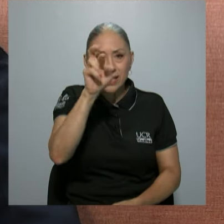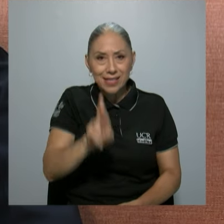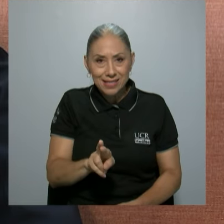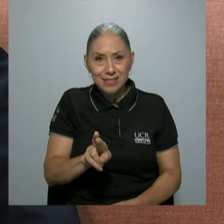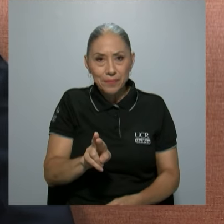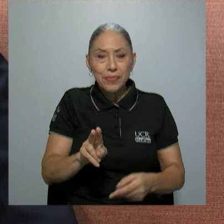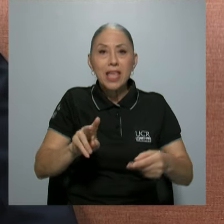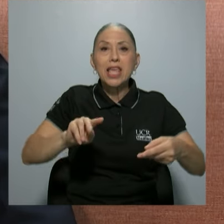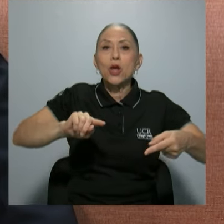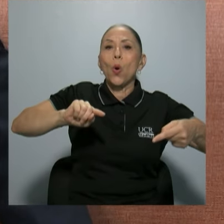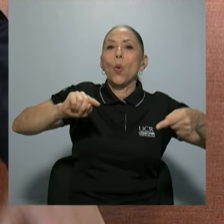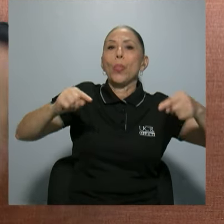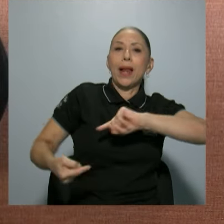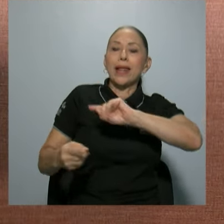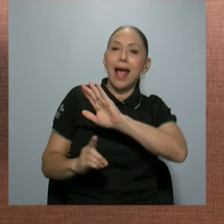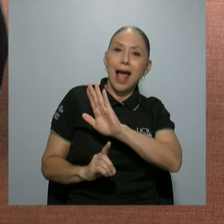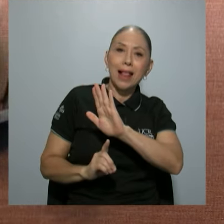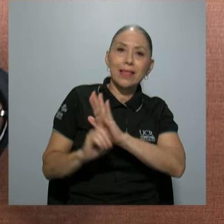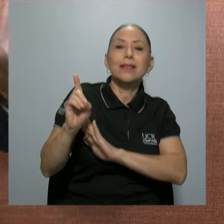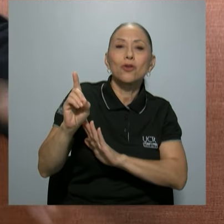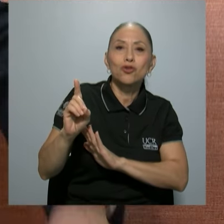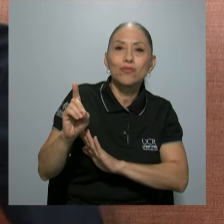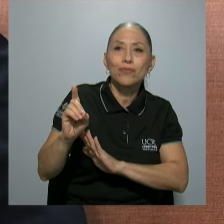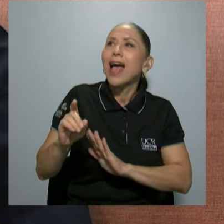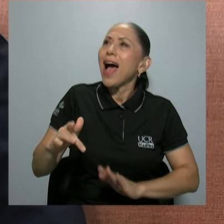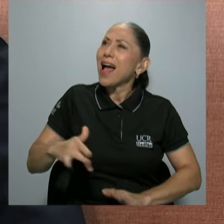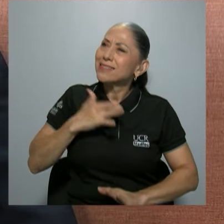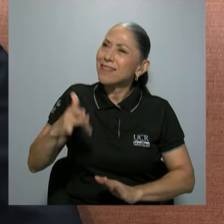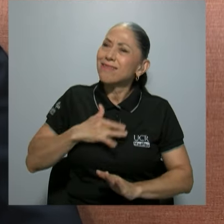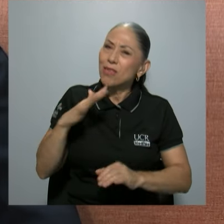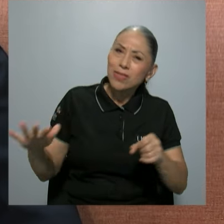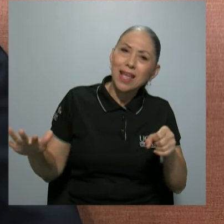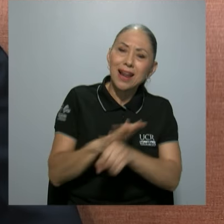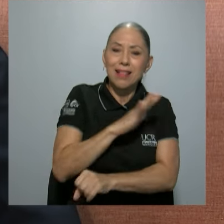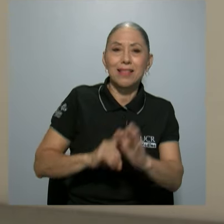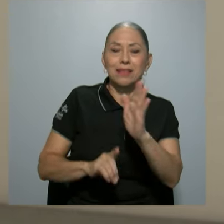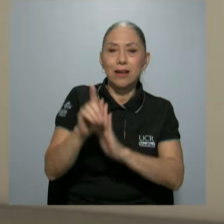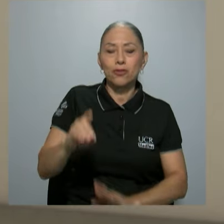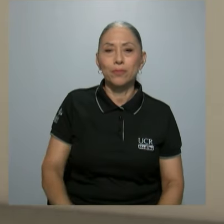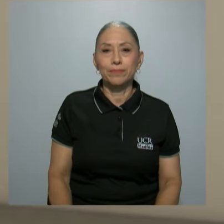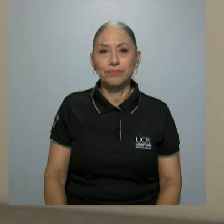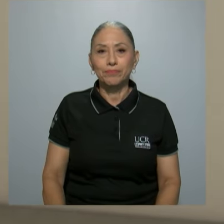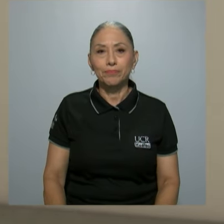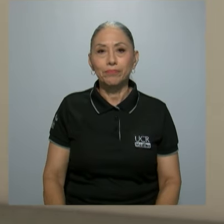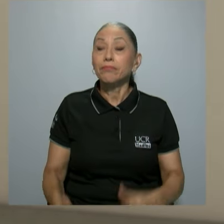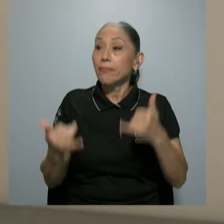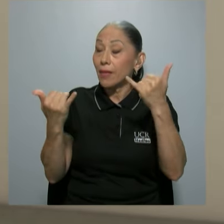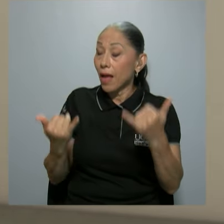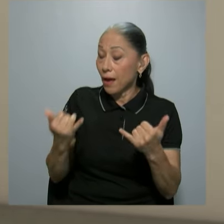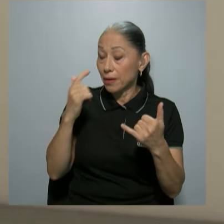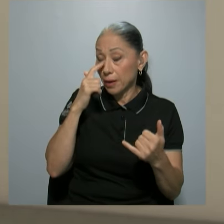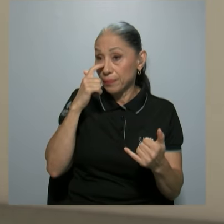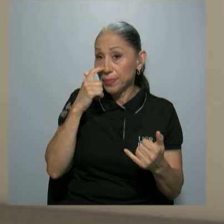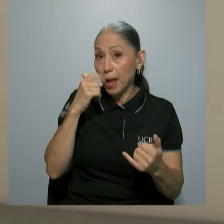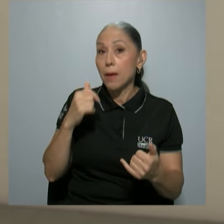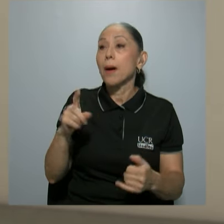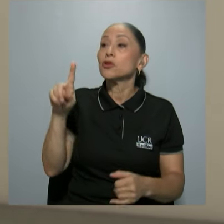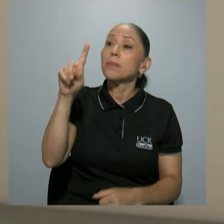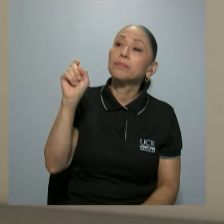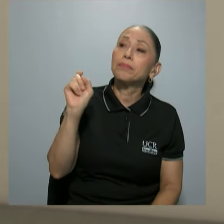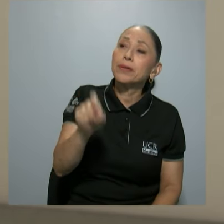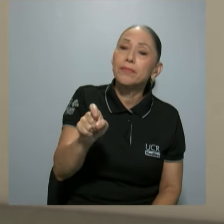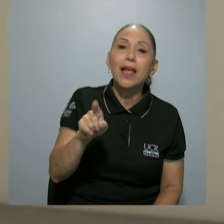contraria al desarrollo, al sentido integral de lo que debe ser el desarrollo. Vamos a pasar a falso